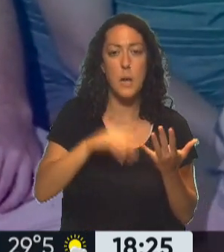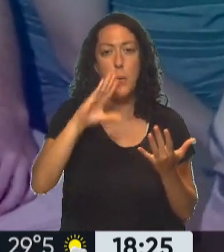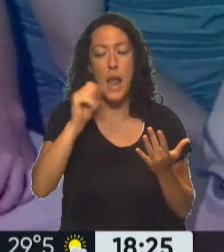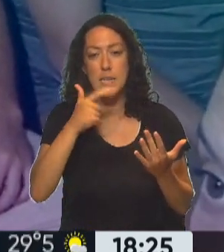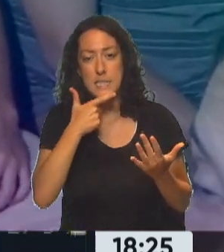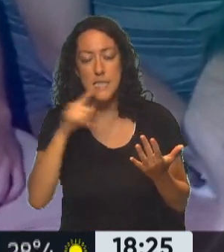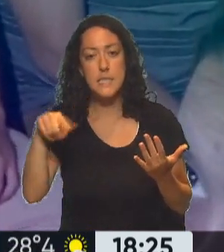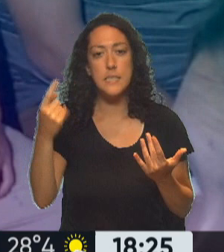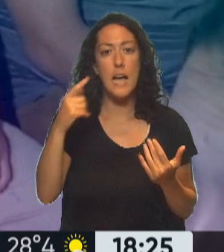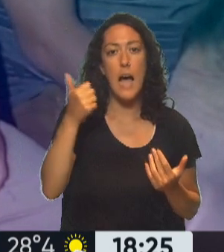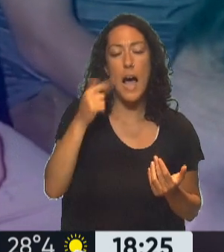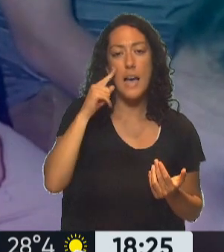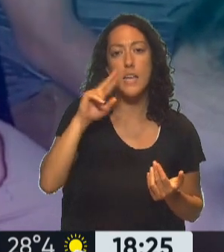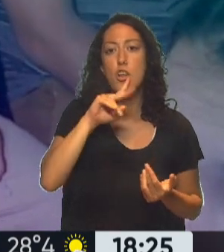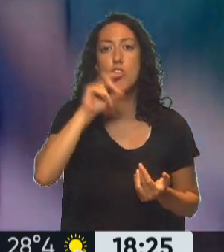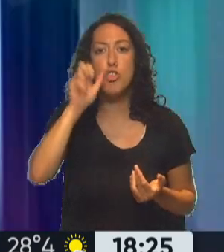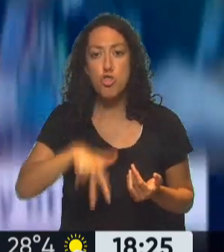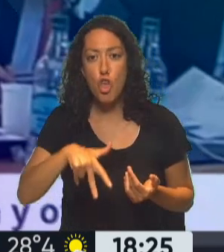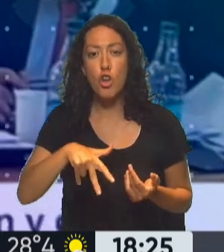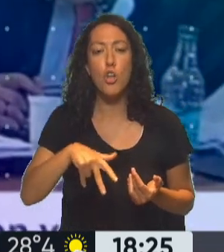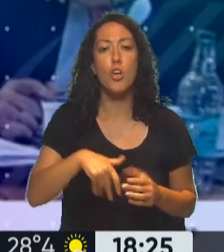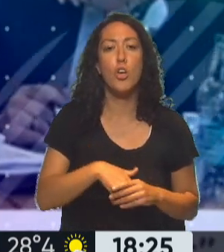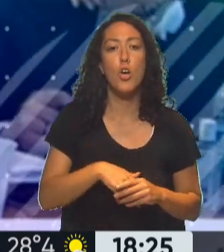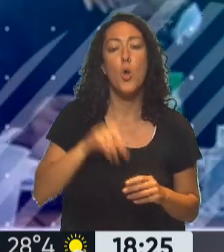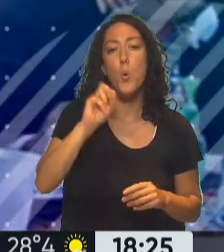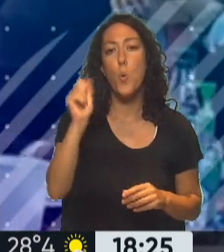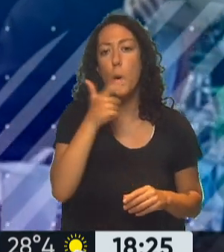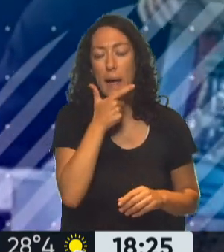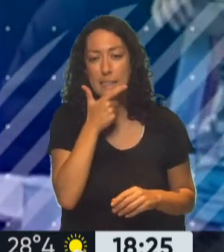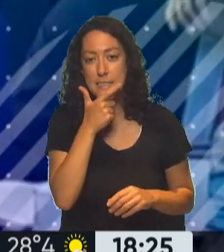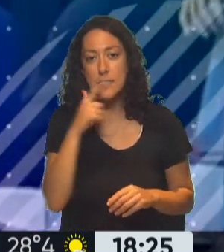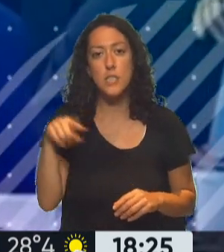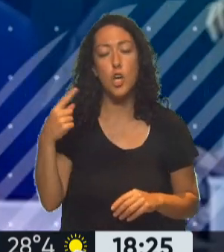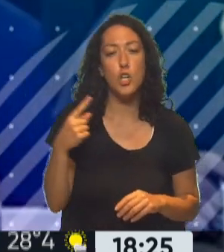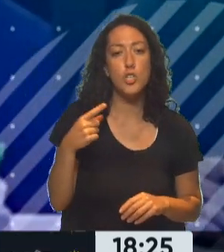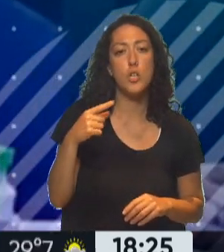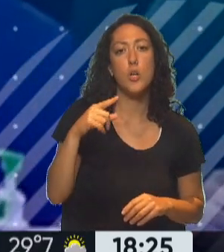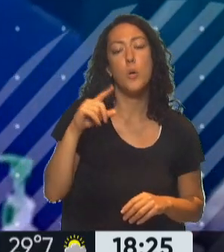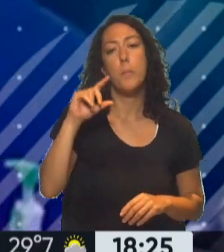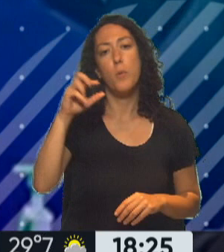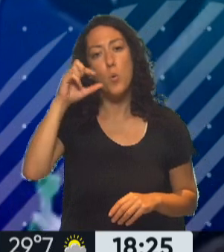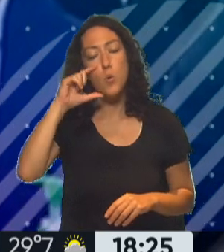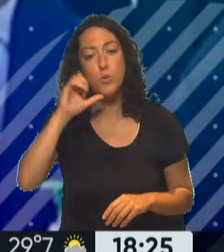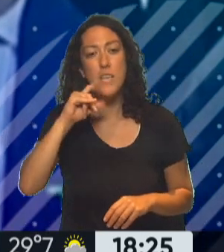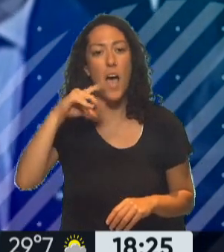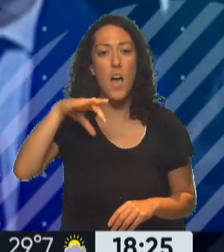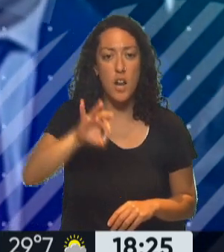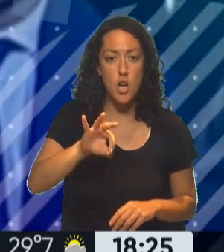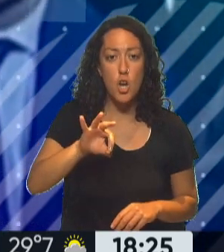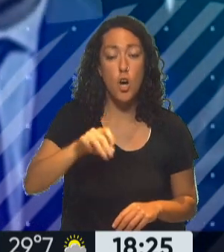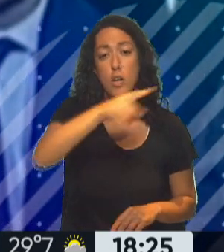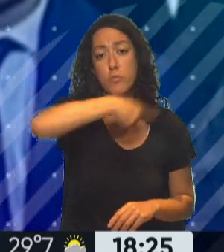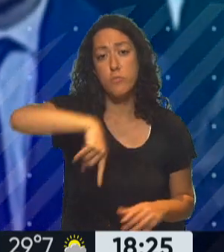Inali, Ayrton Michael Violás, Lucas Fidel Pertossi y Luciano Pertossi en su comisión en